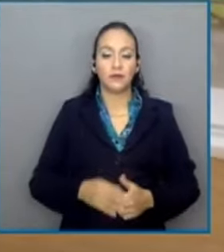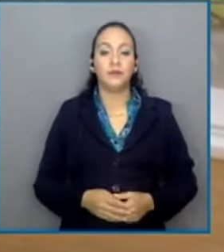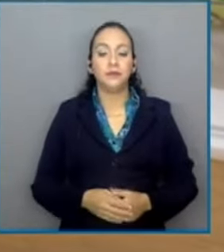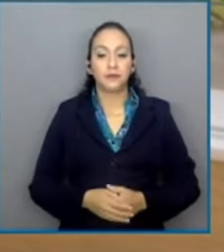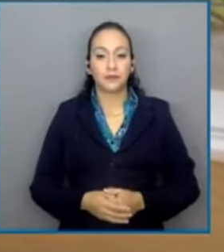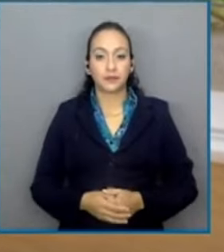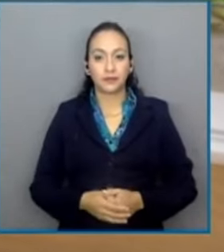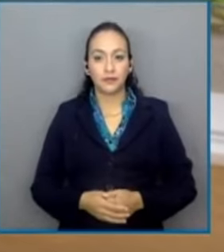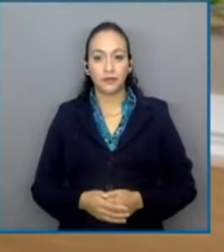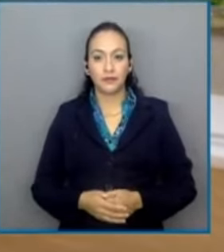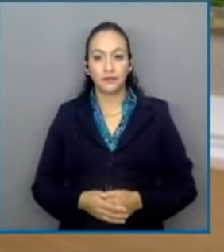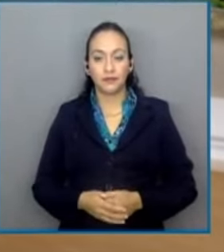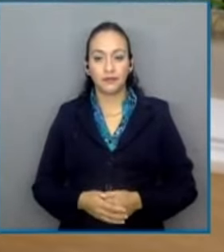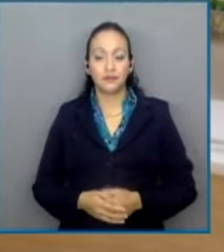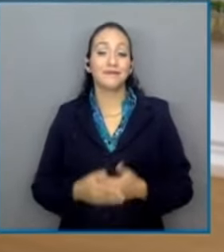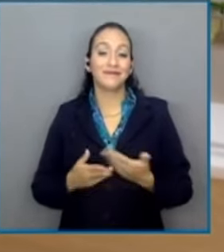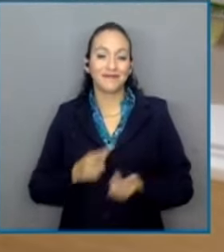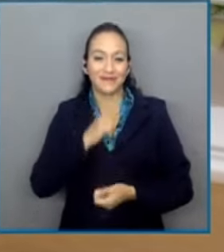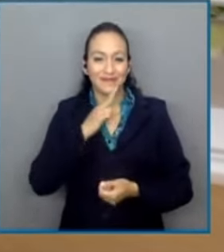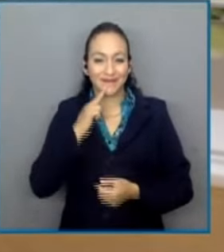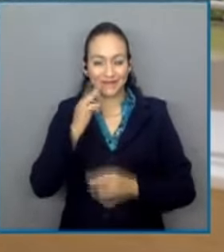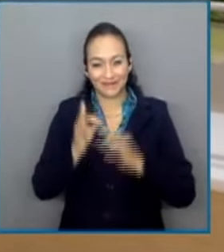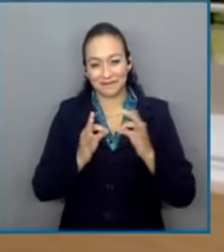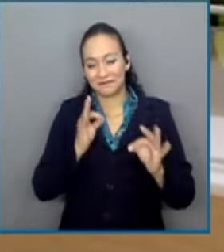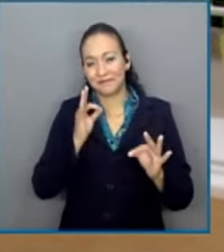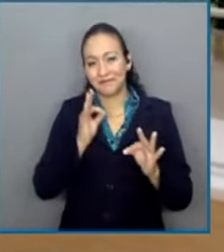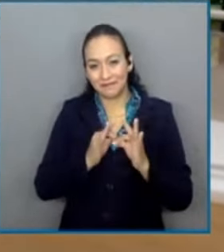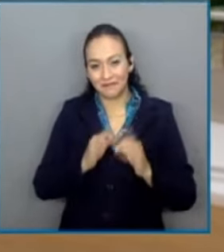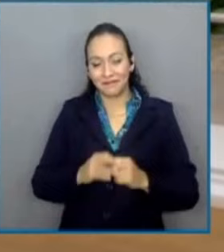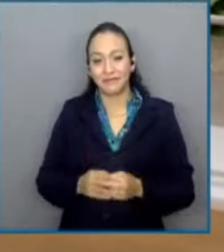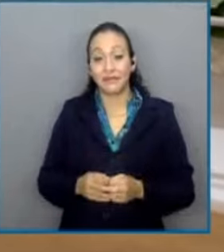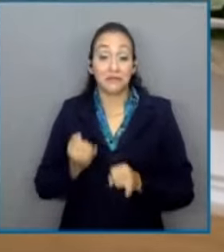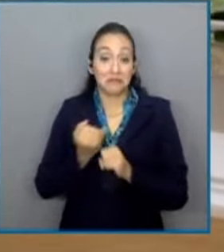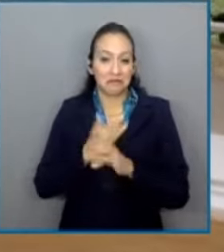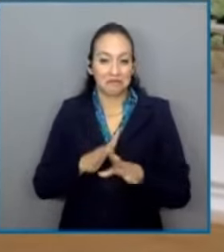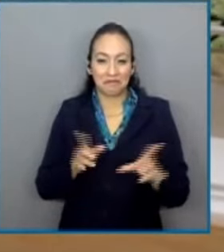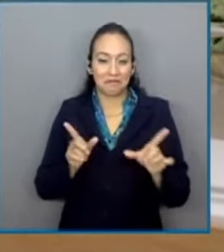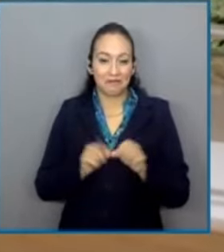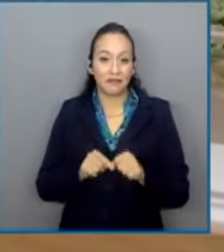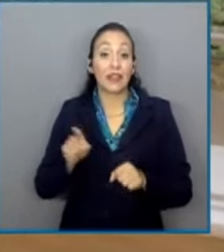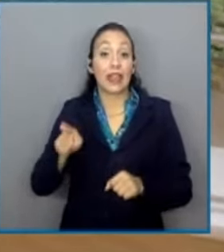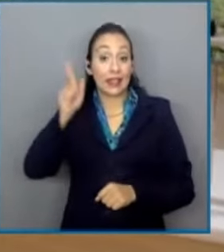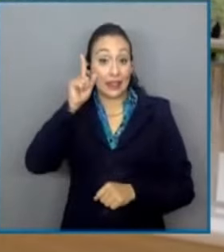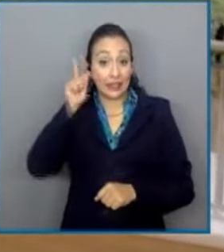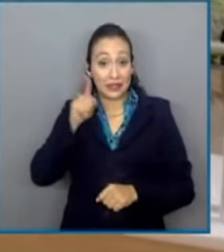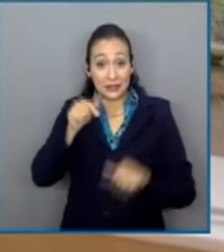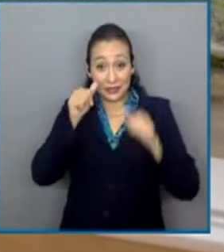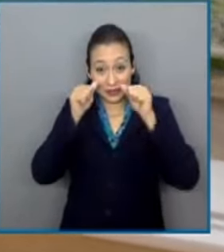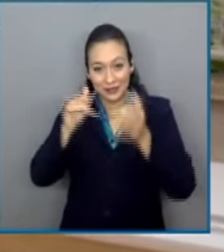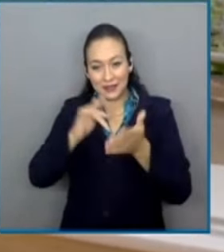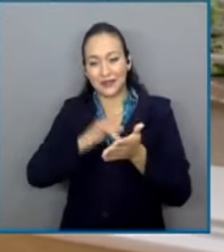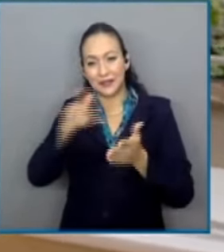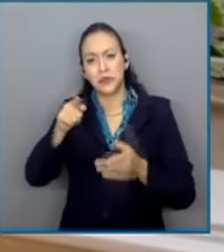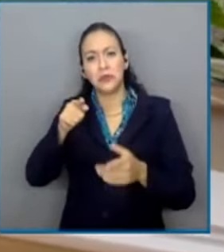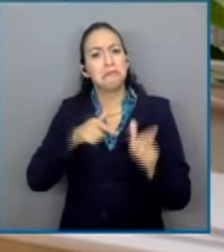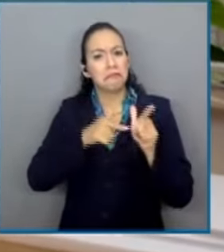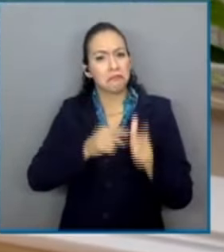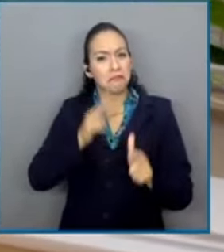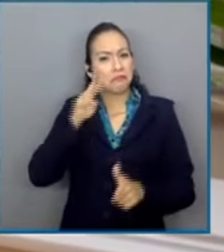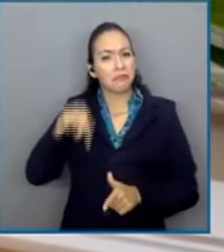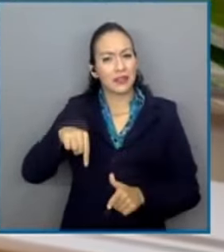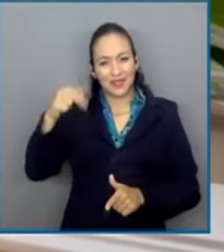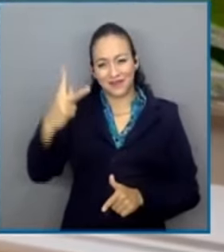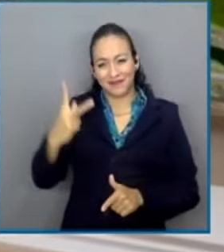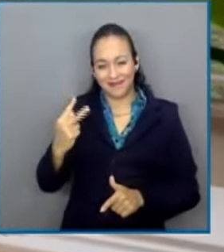Así llegamos al final de este corte informativo. Soy Laura Murillo y manténgase en la señal del canal del Poder Judicial de la Federación.